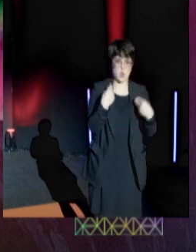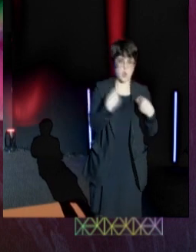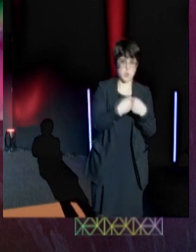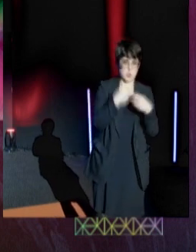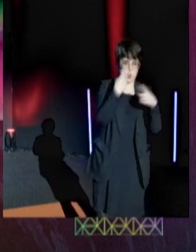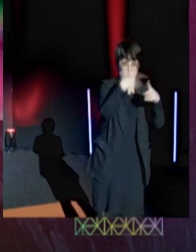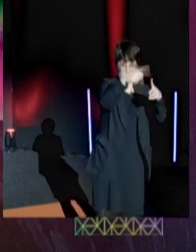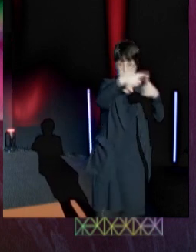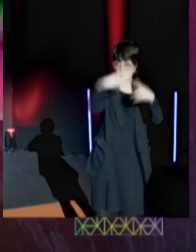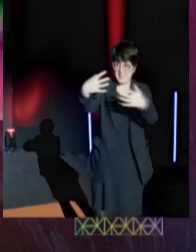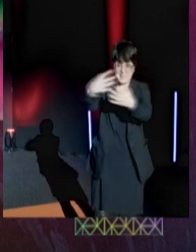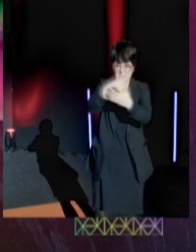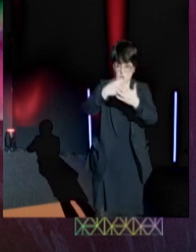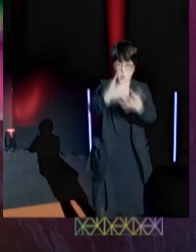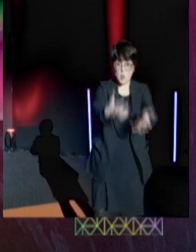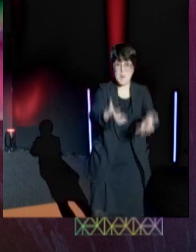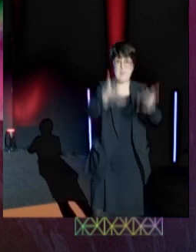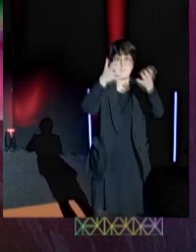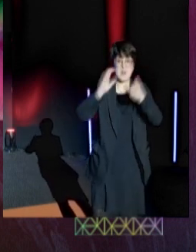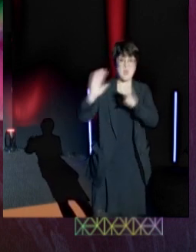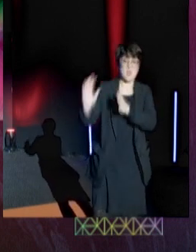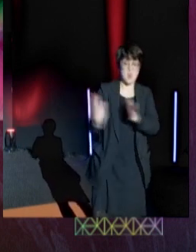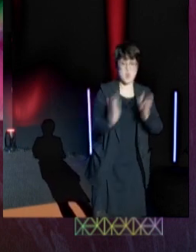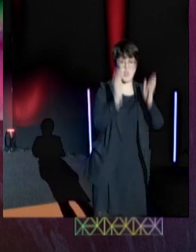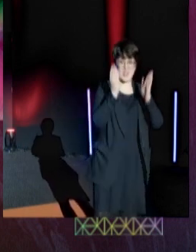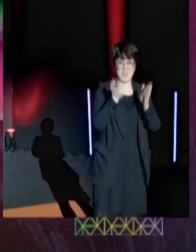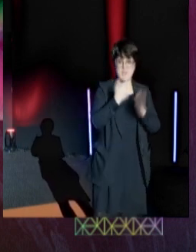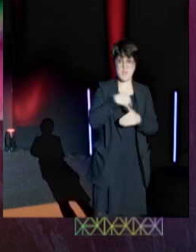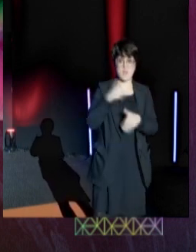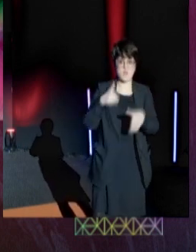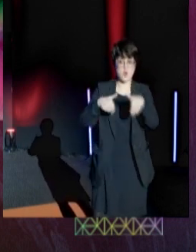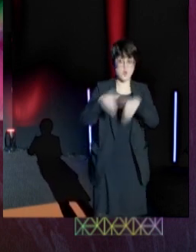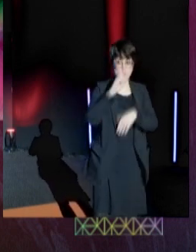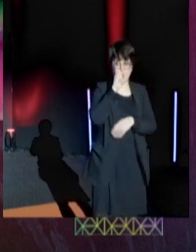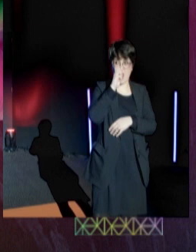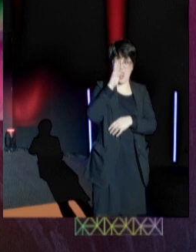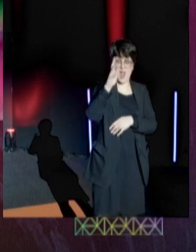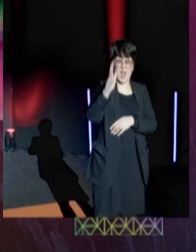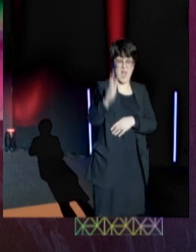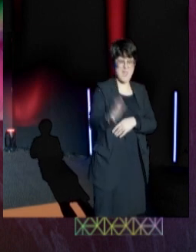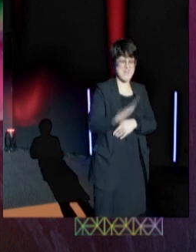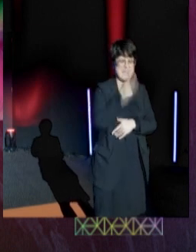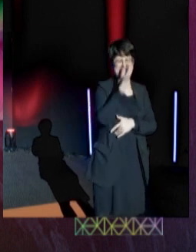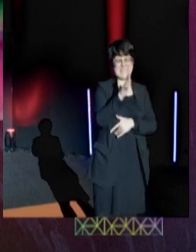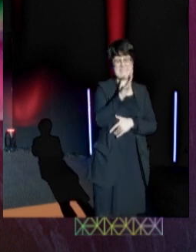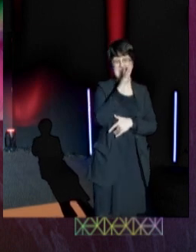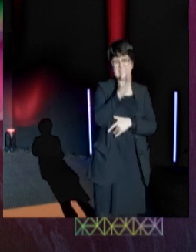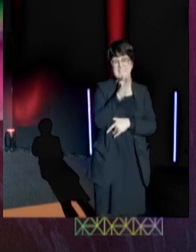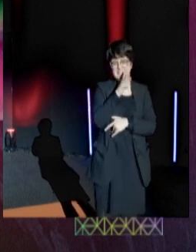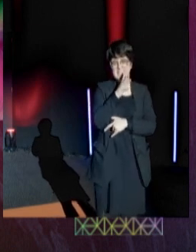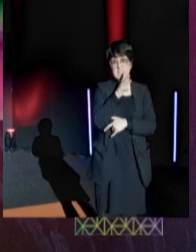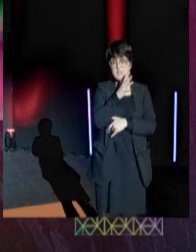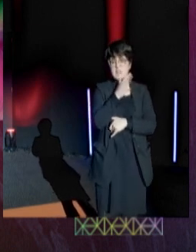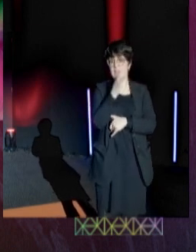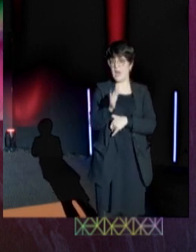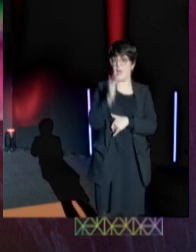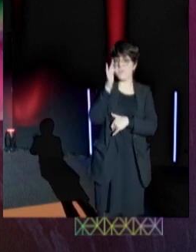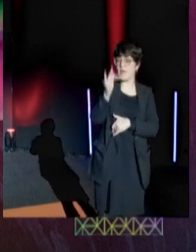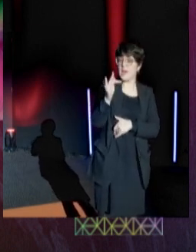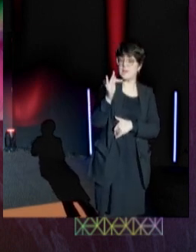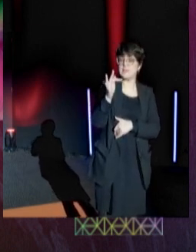elementos unas ganancias de productividad que vamos a ver en los próximos años extraordinarias extraordinarias y